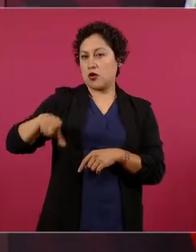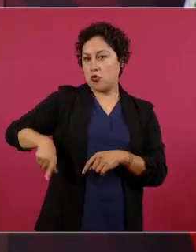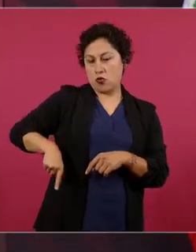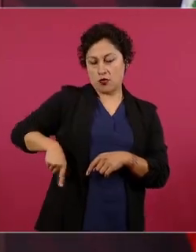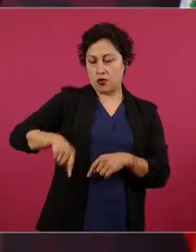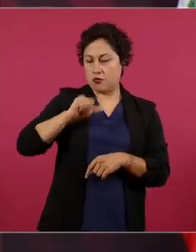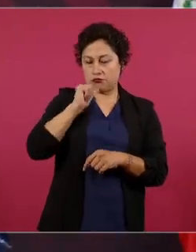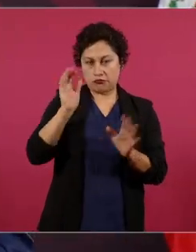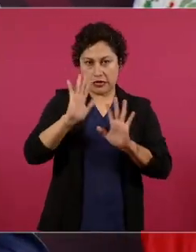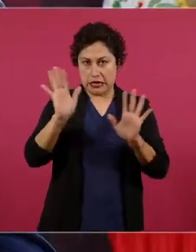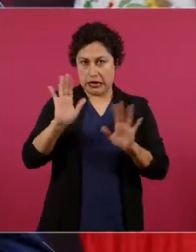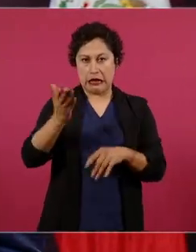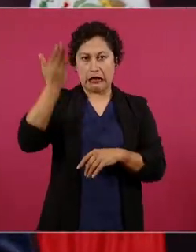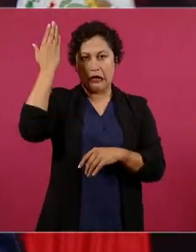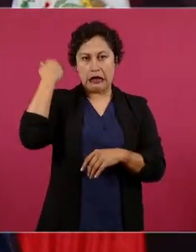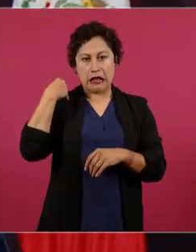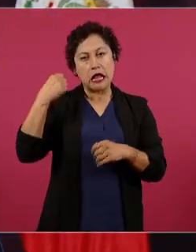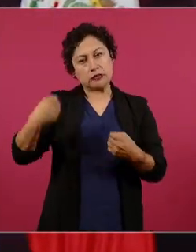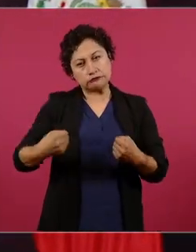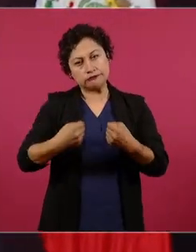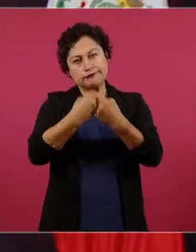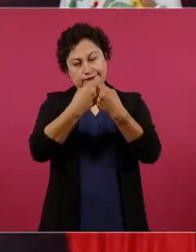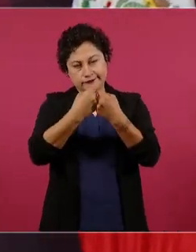cuando no aprobábamos